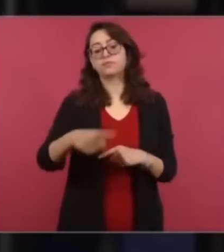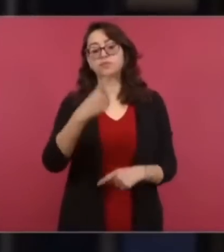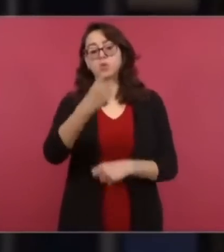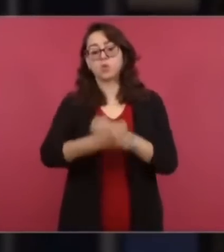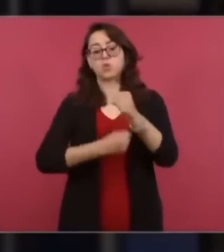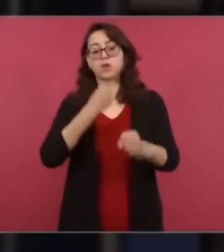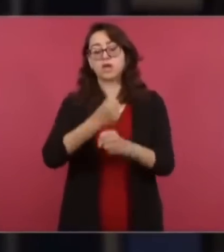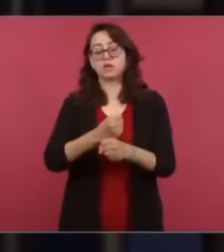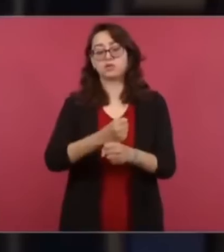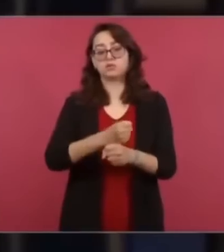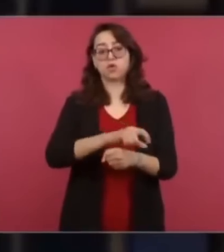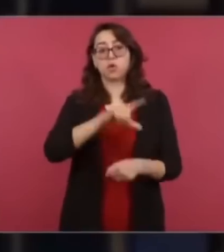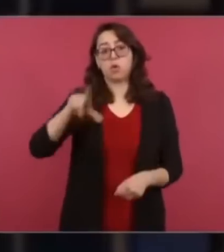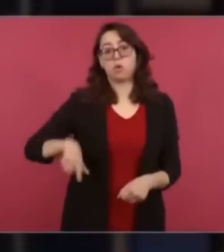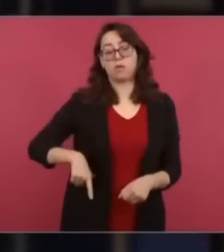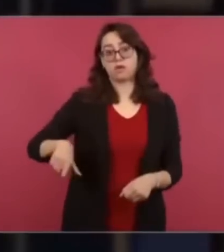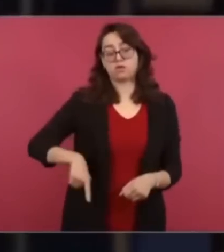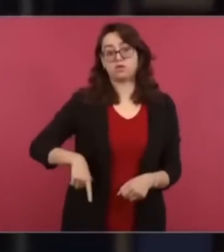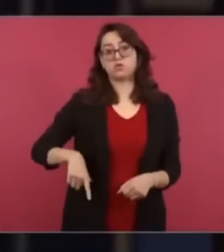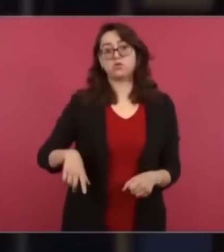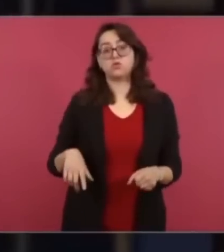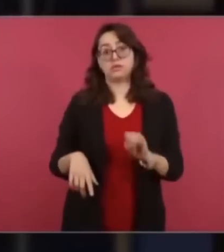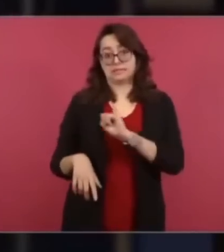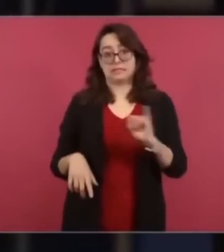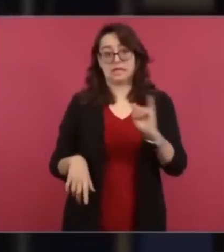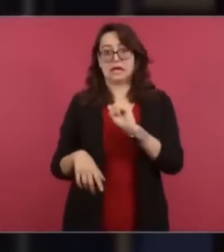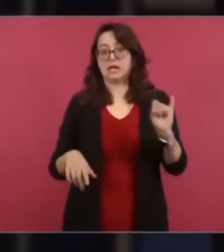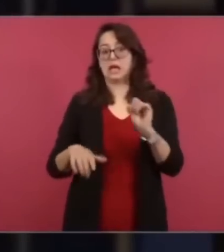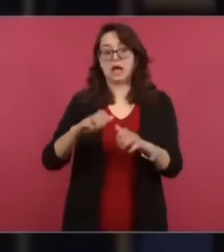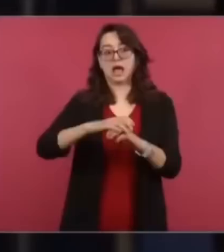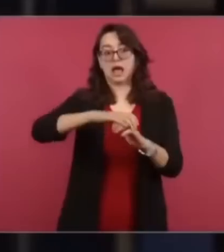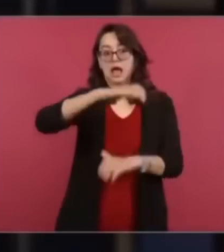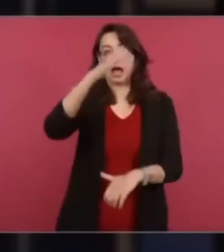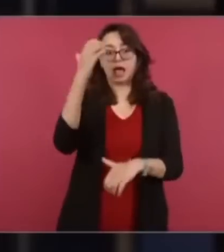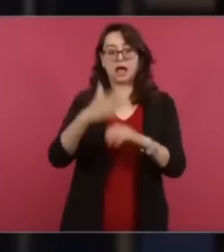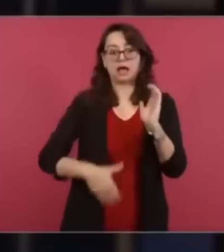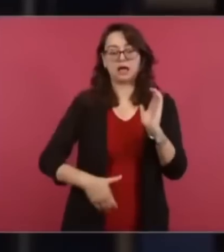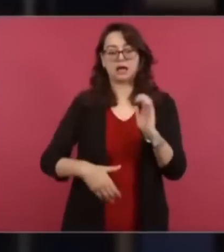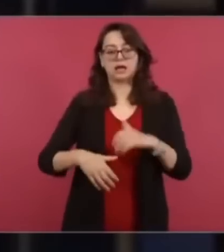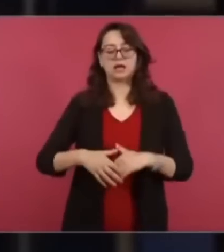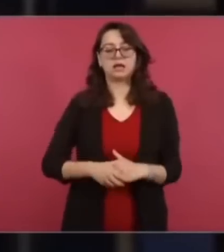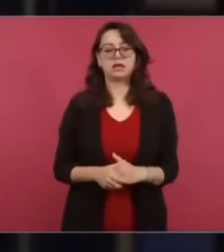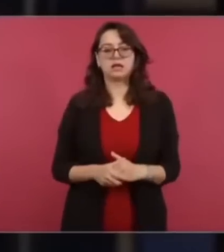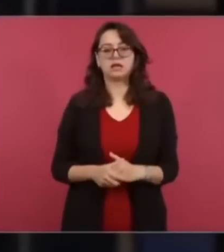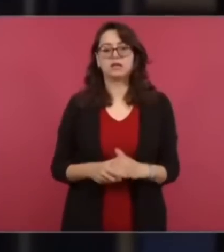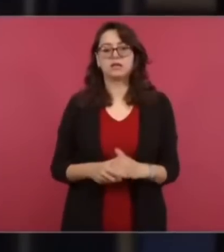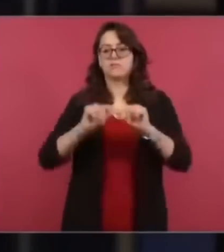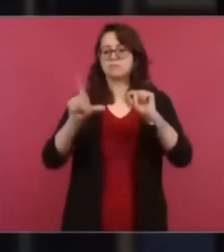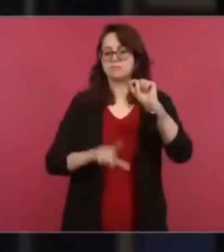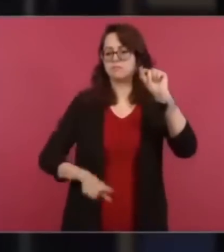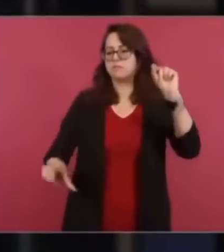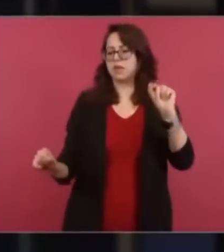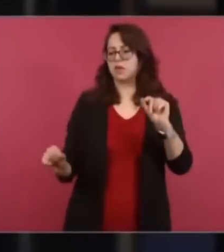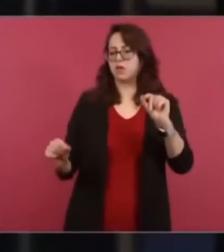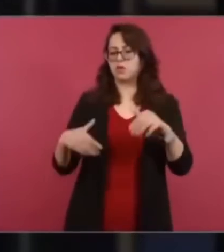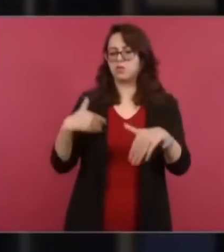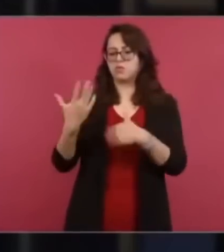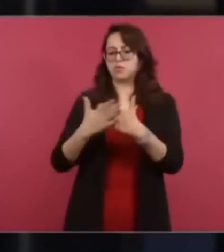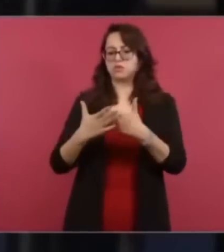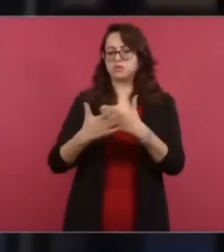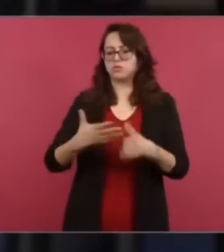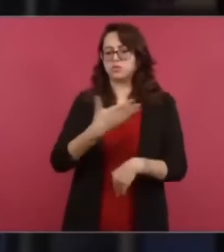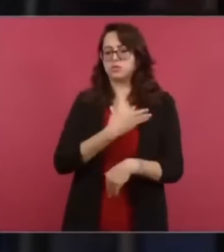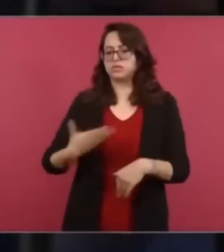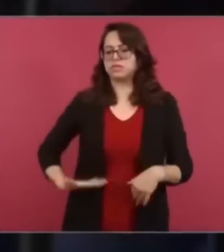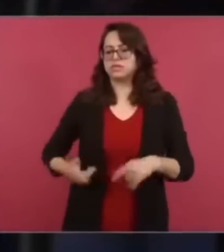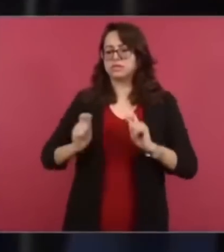Transformación de México, y mi pregunta se enfoca a qué país va a entregar a su sucesora. ¿Cuál cree que será el principal reto